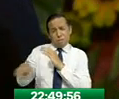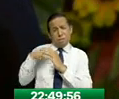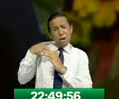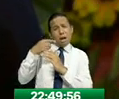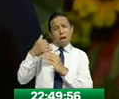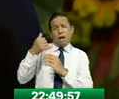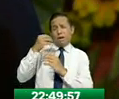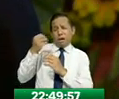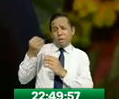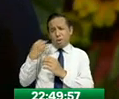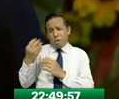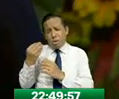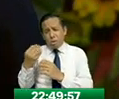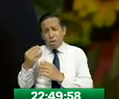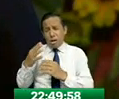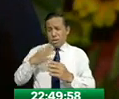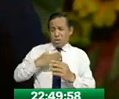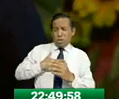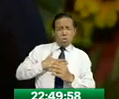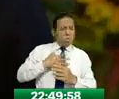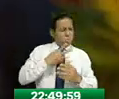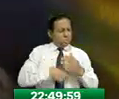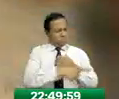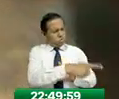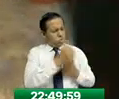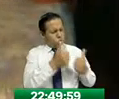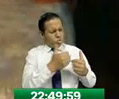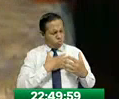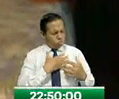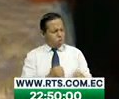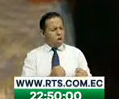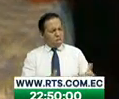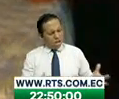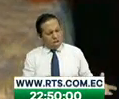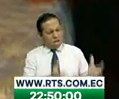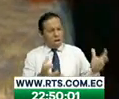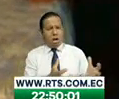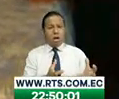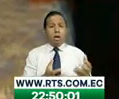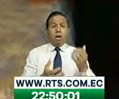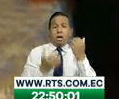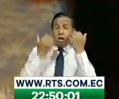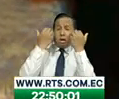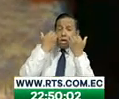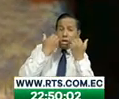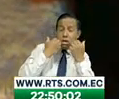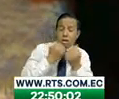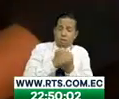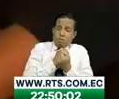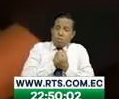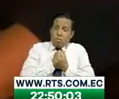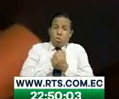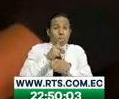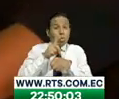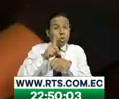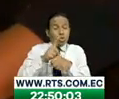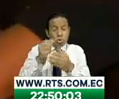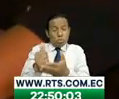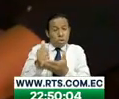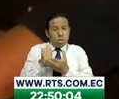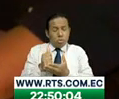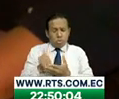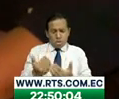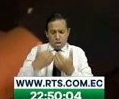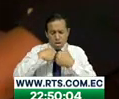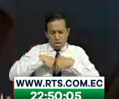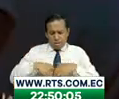tú eres un hombre de fe, yo sé que tú vas a salir de ahí. Esas muestras de cariño, el cuidado médico, más la fuerza que sacó después de